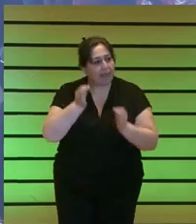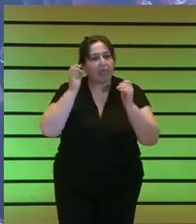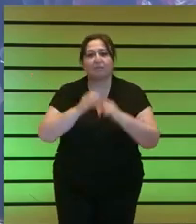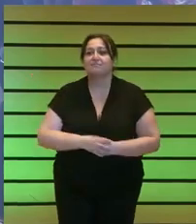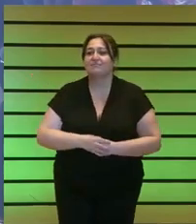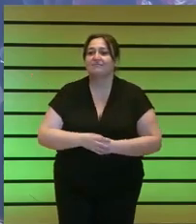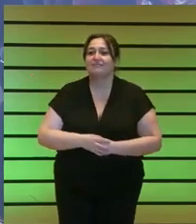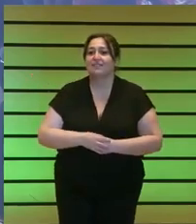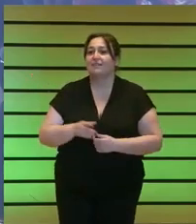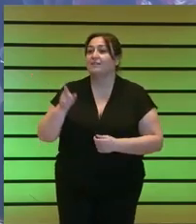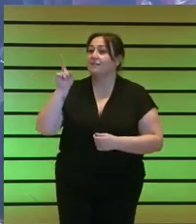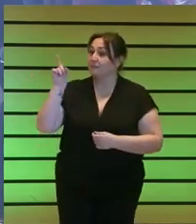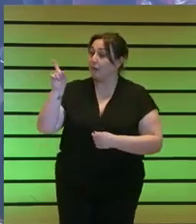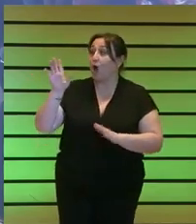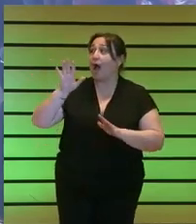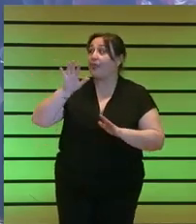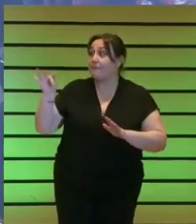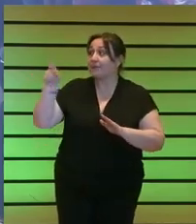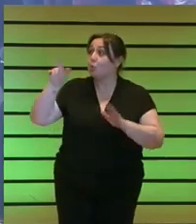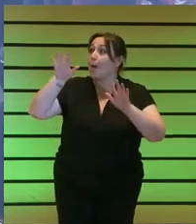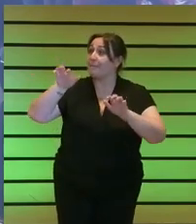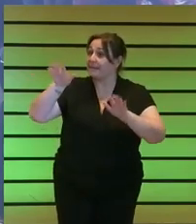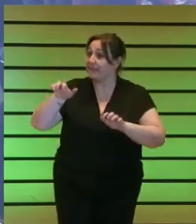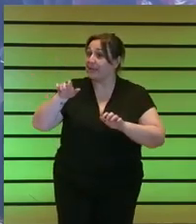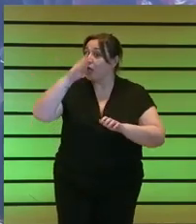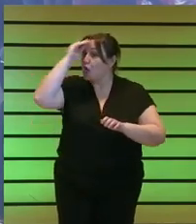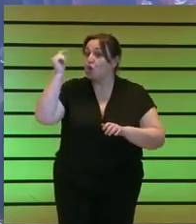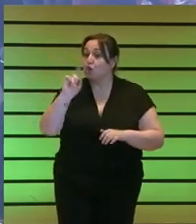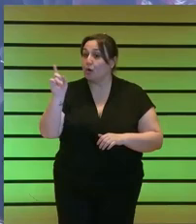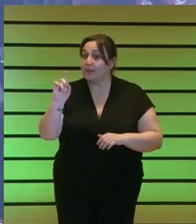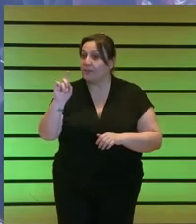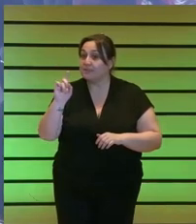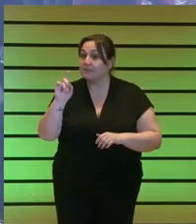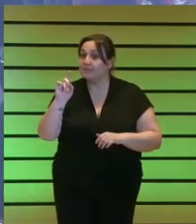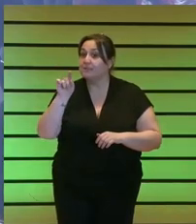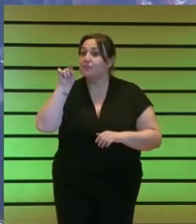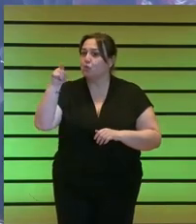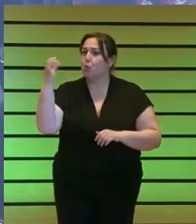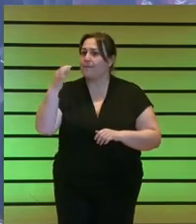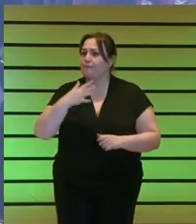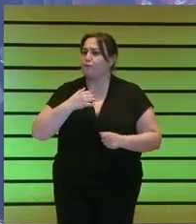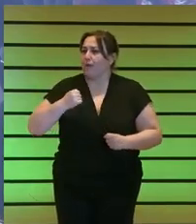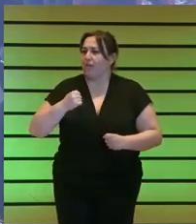Pero Saúl Además de aprender No te olvides de fuerzas